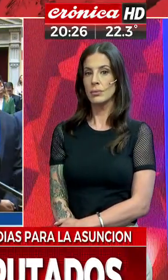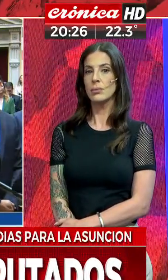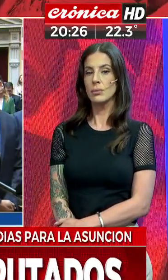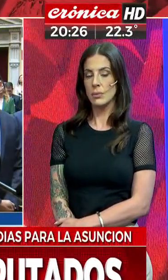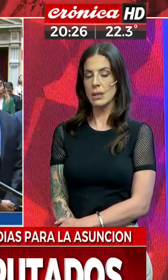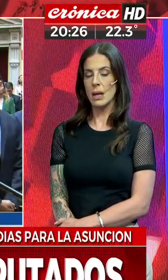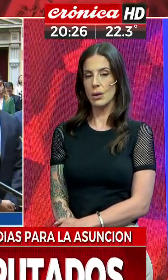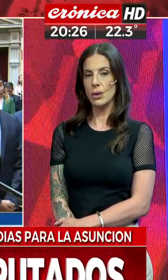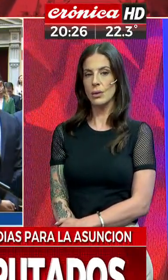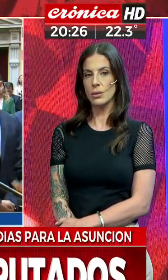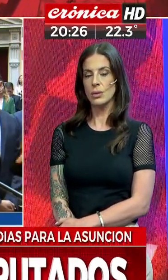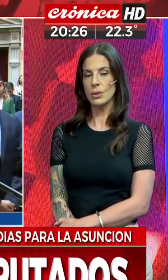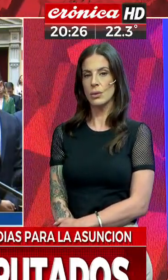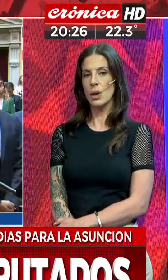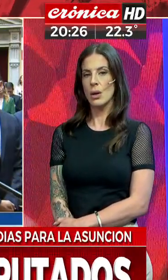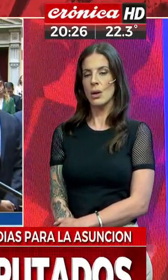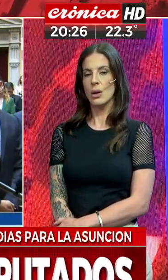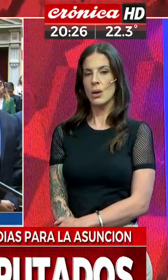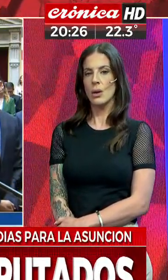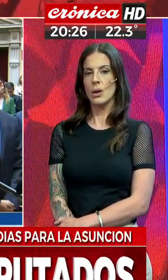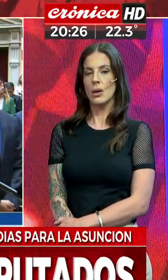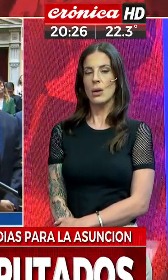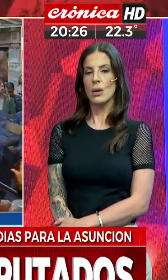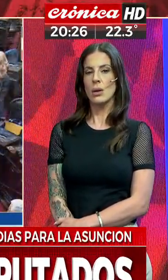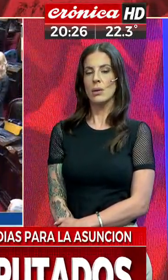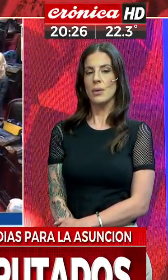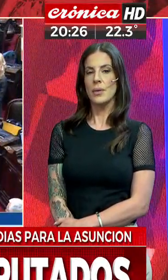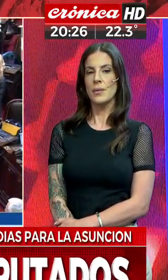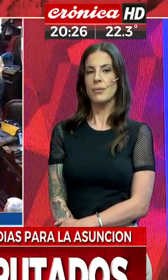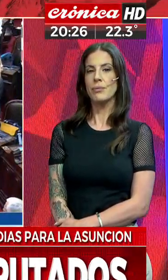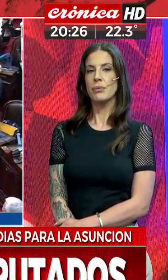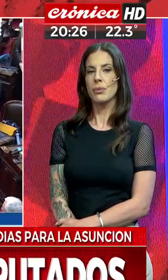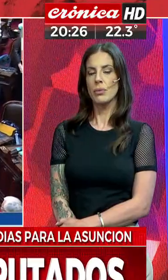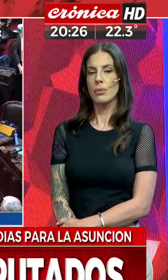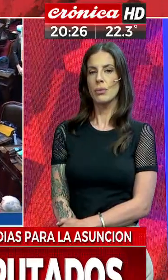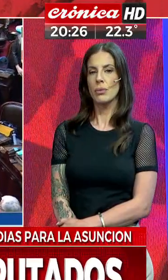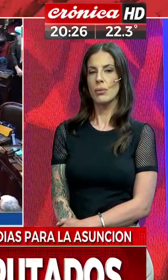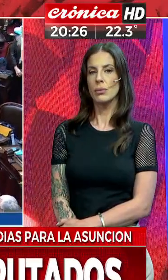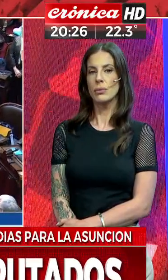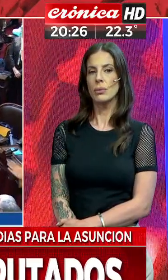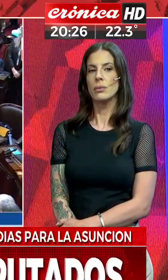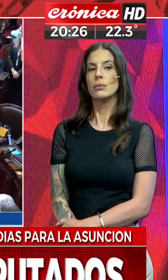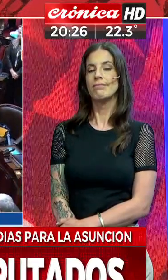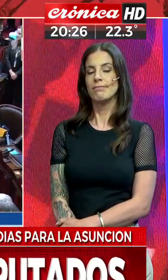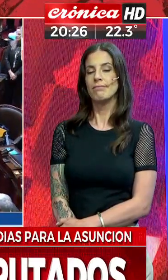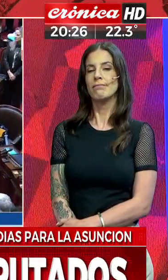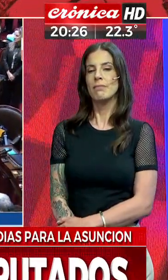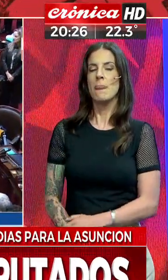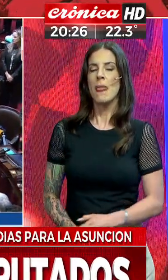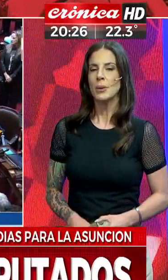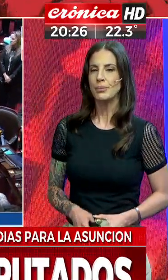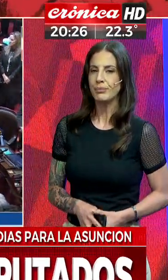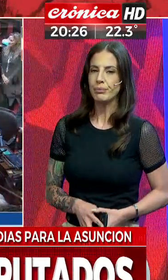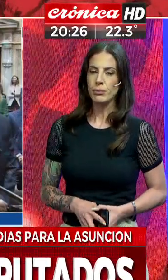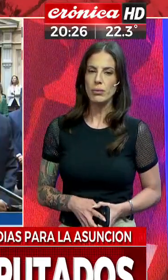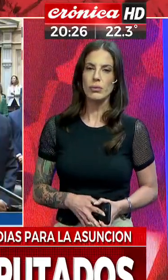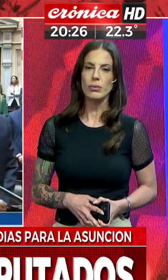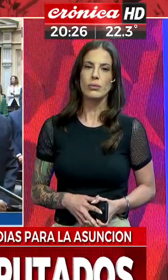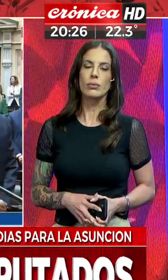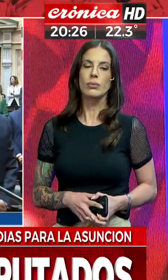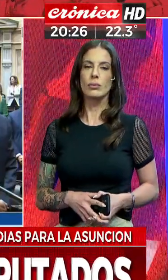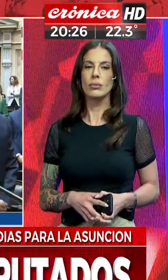la minoría que tiene, que es muy, muy pequeña. Y también los movimientos de sus supuestos aliados de Juntos por el Cambio, que incluso están divididos en dos grandes